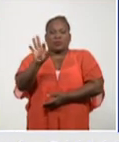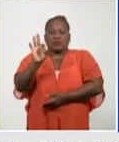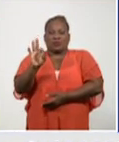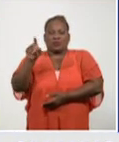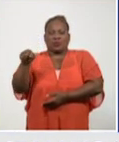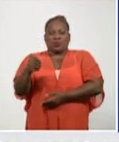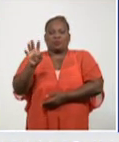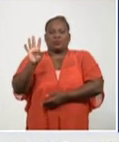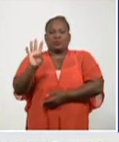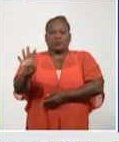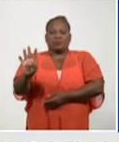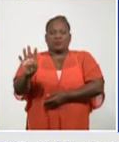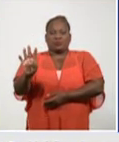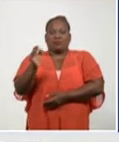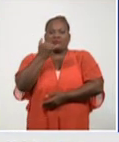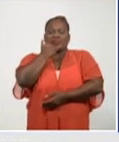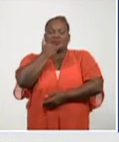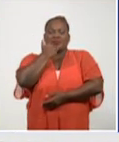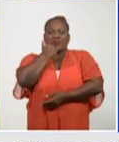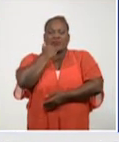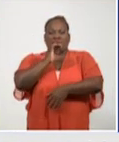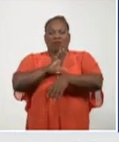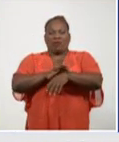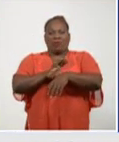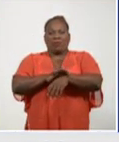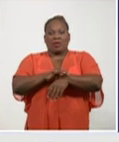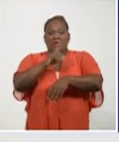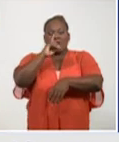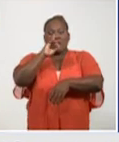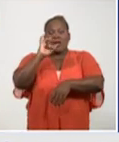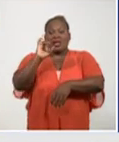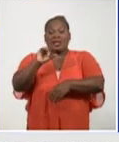148,4 de tasa de incidencia, Niceto Pérez